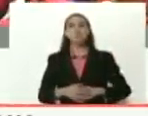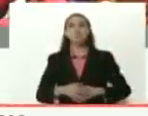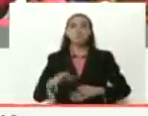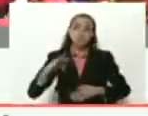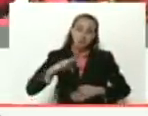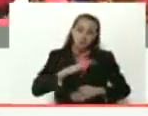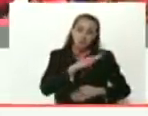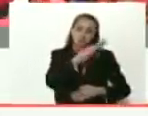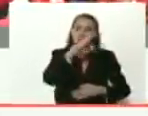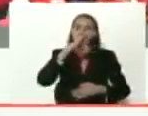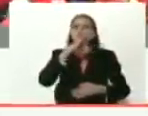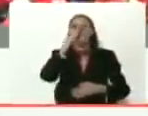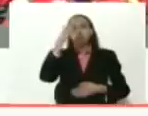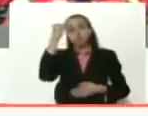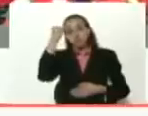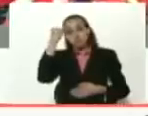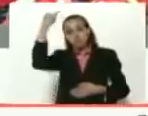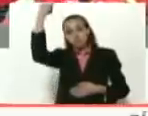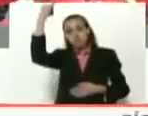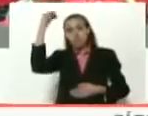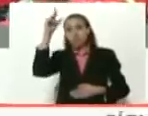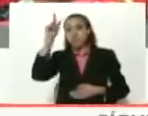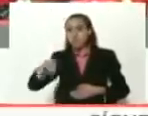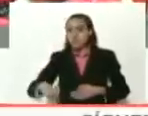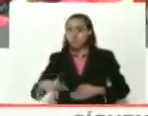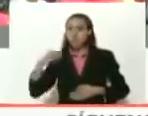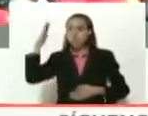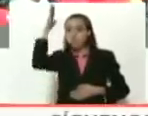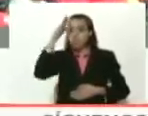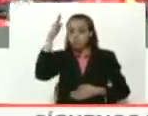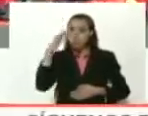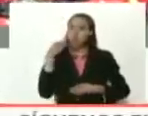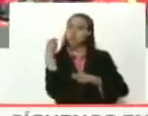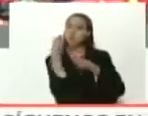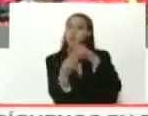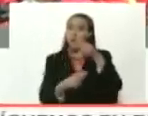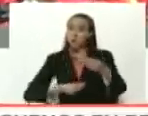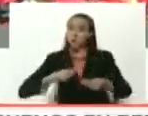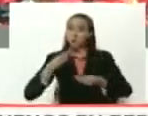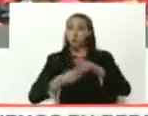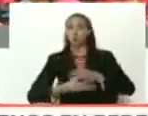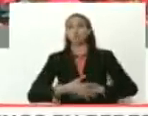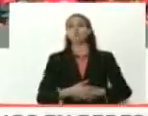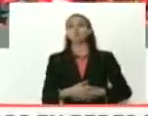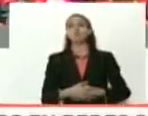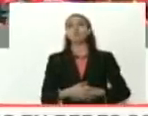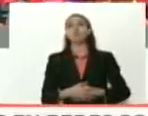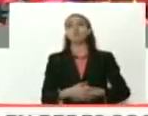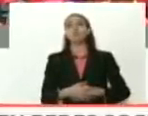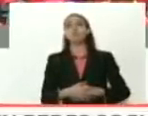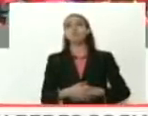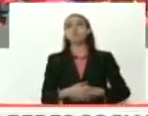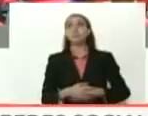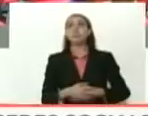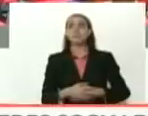Espiritual, ideológica, de conciencia y de acción. Y de acción.